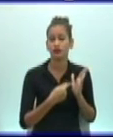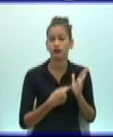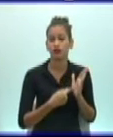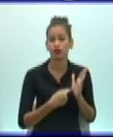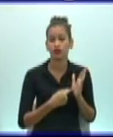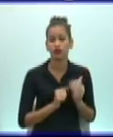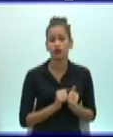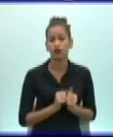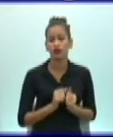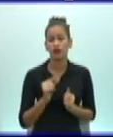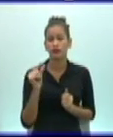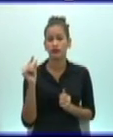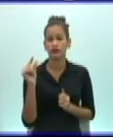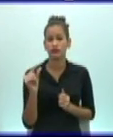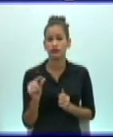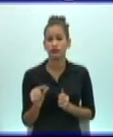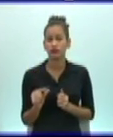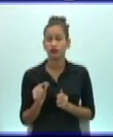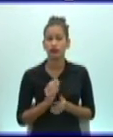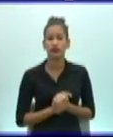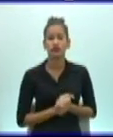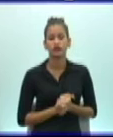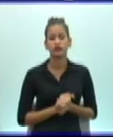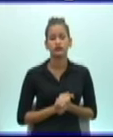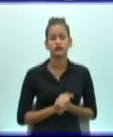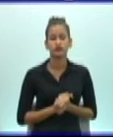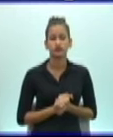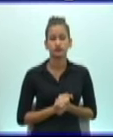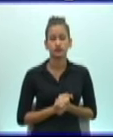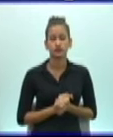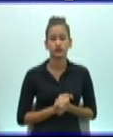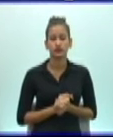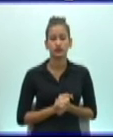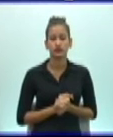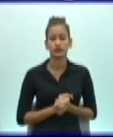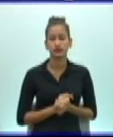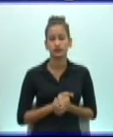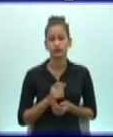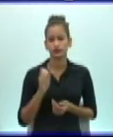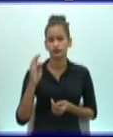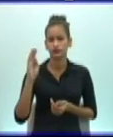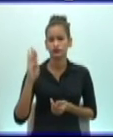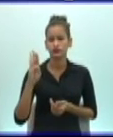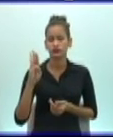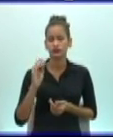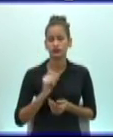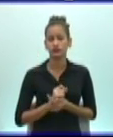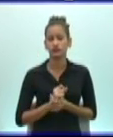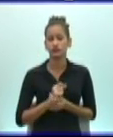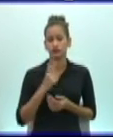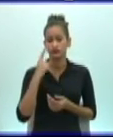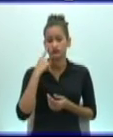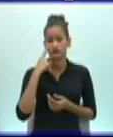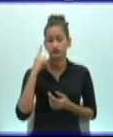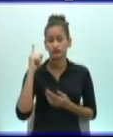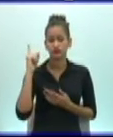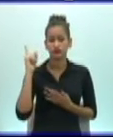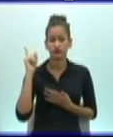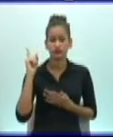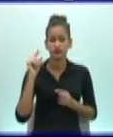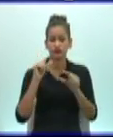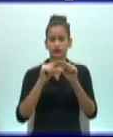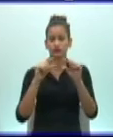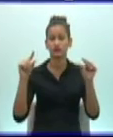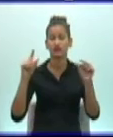sobresalientes de la persona objeto de descripción. Sus ojos son como dos luceros que irradian luz y belleza, que es